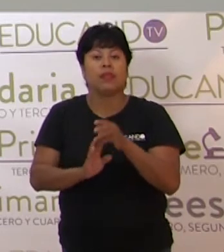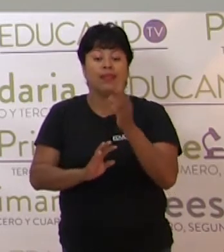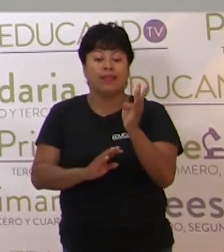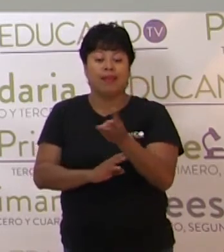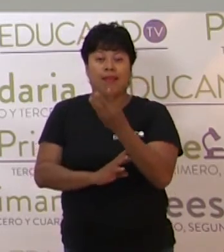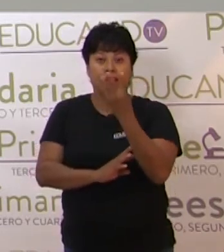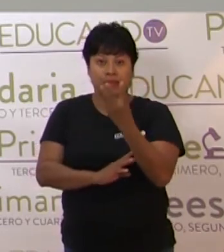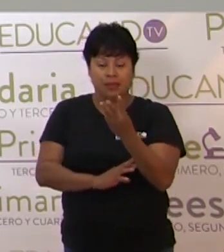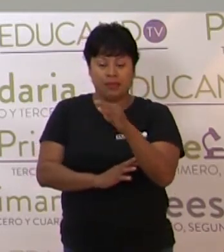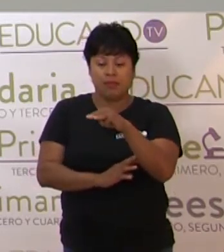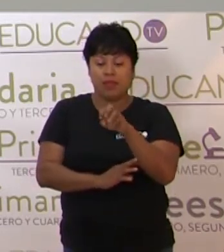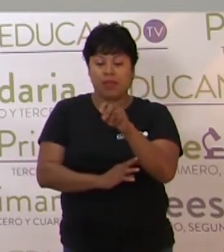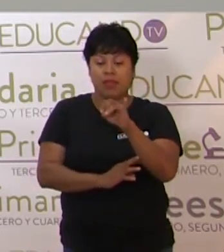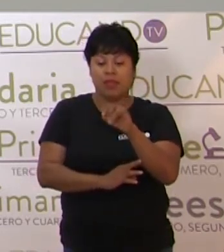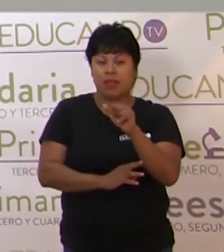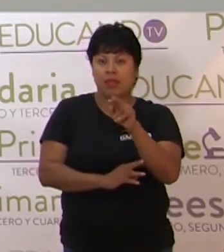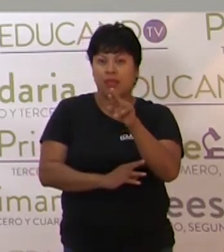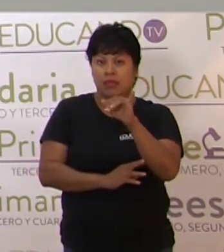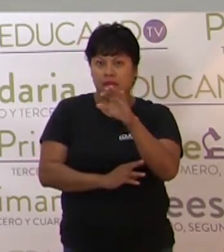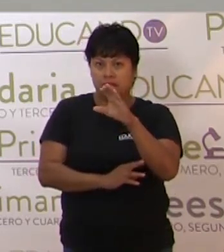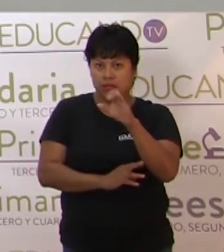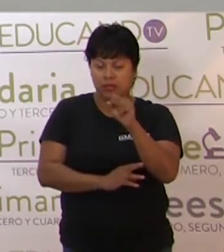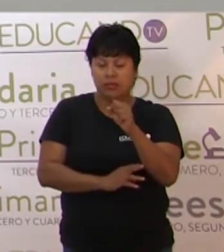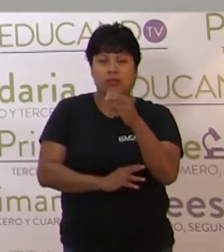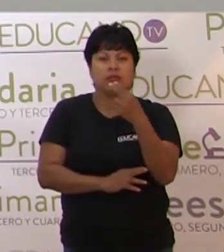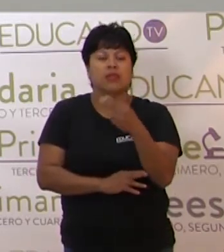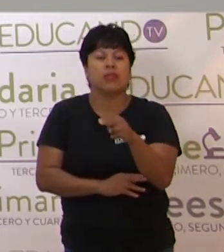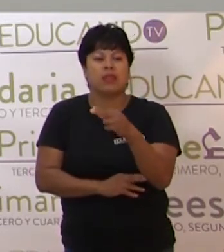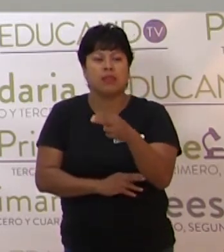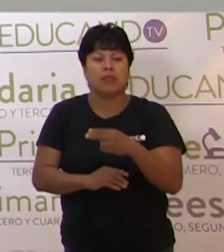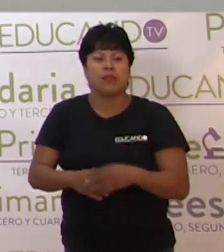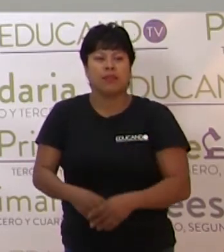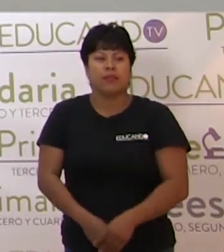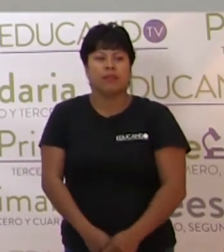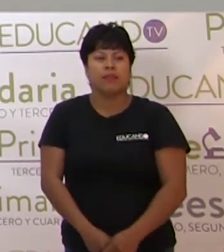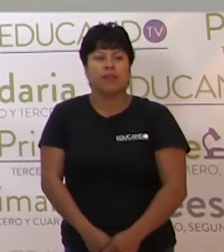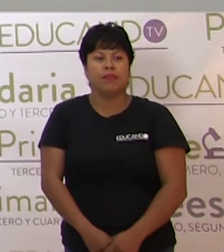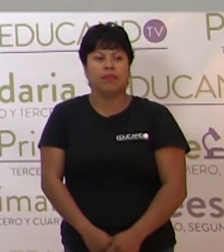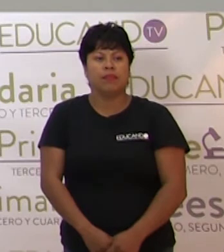tres media three ces de este triángulo se llama